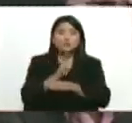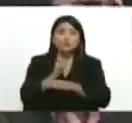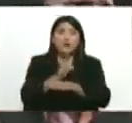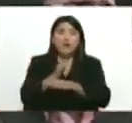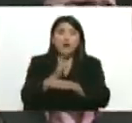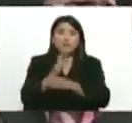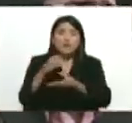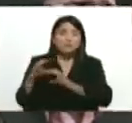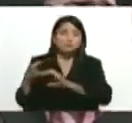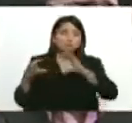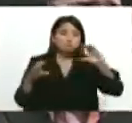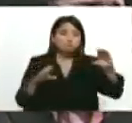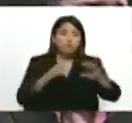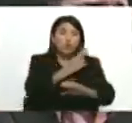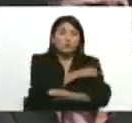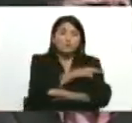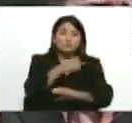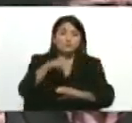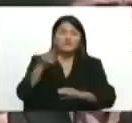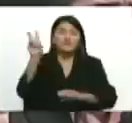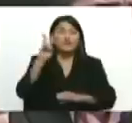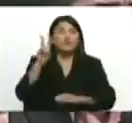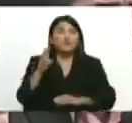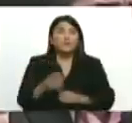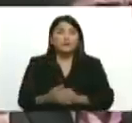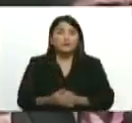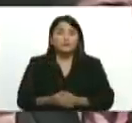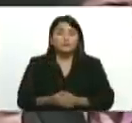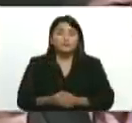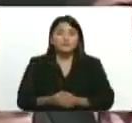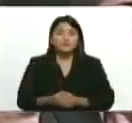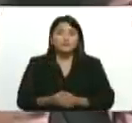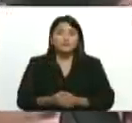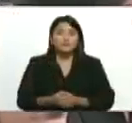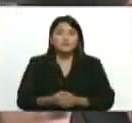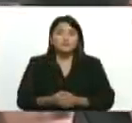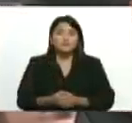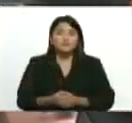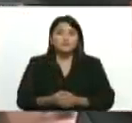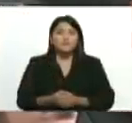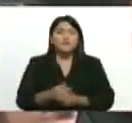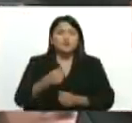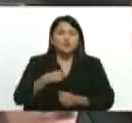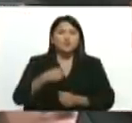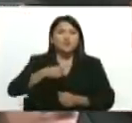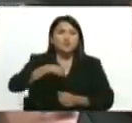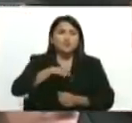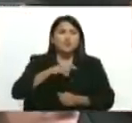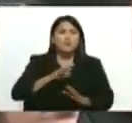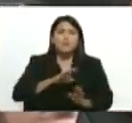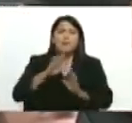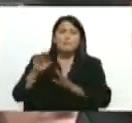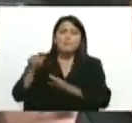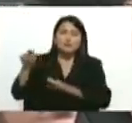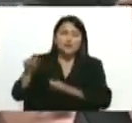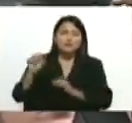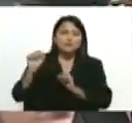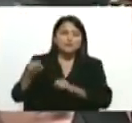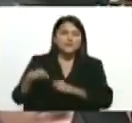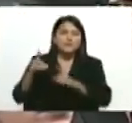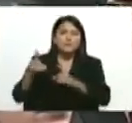de hospitales y ambulatorios en nuestro país. No solo vamos a respaldar, sino